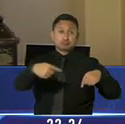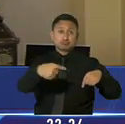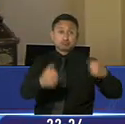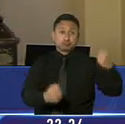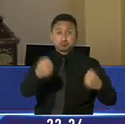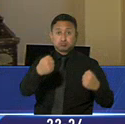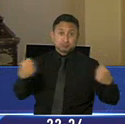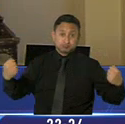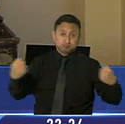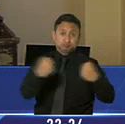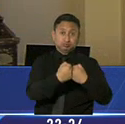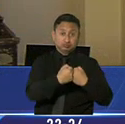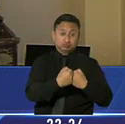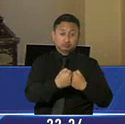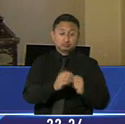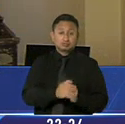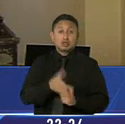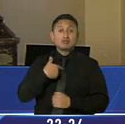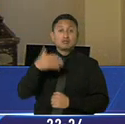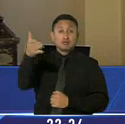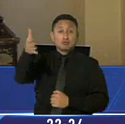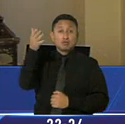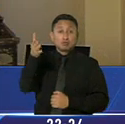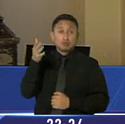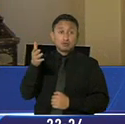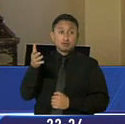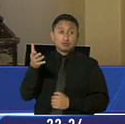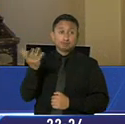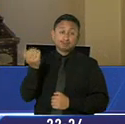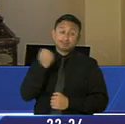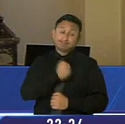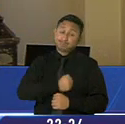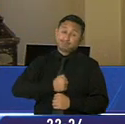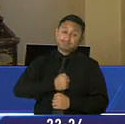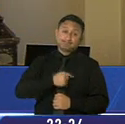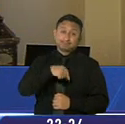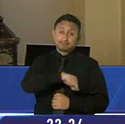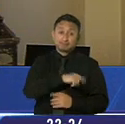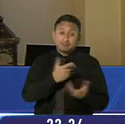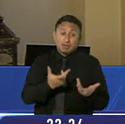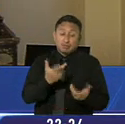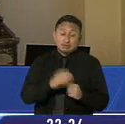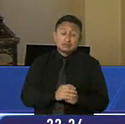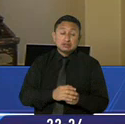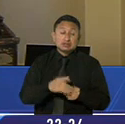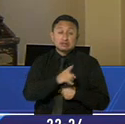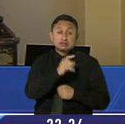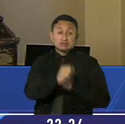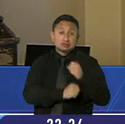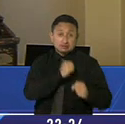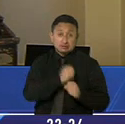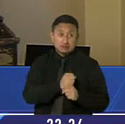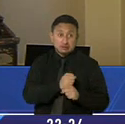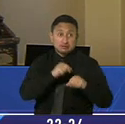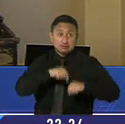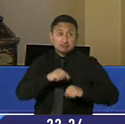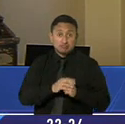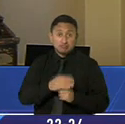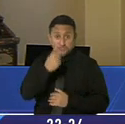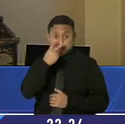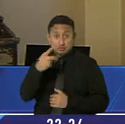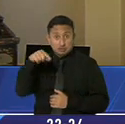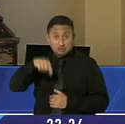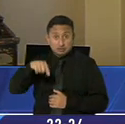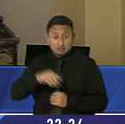El profesor, lamentablemente, tal vez por su reflejo, por la edad que él tiene, no detectó que existía alguien